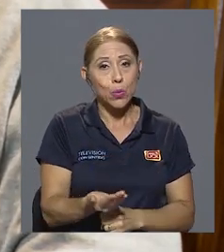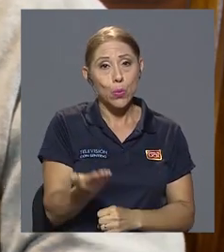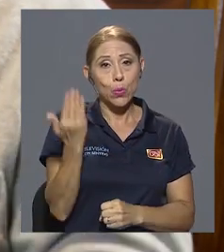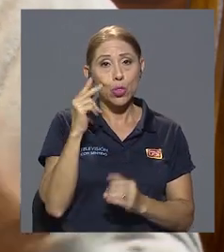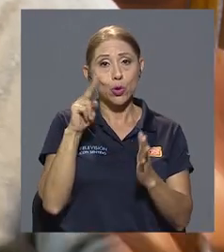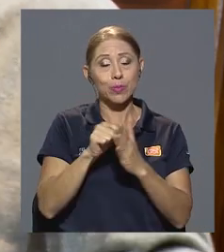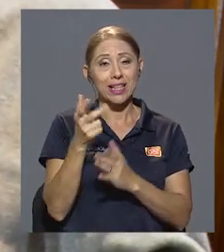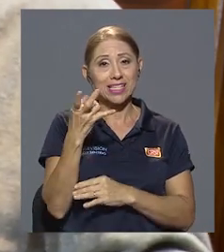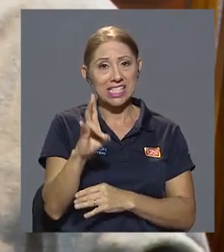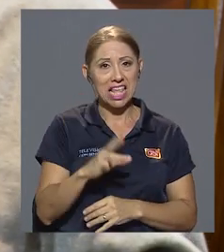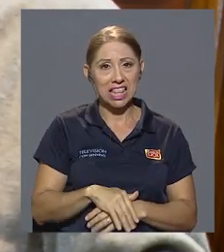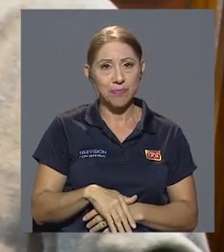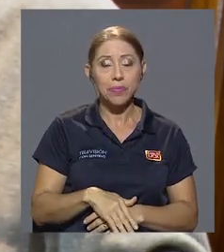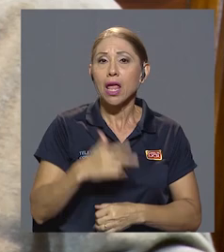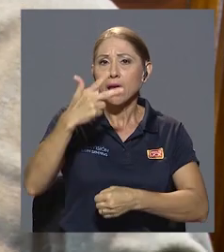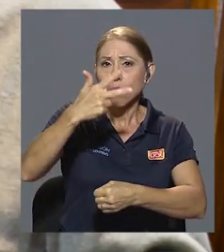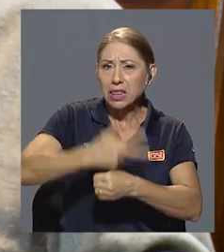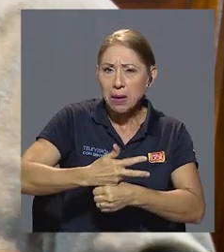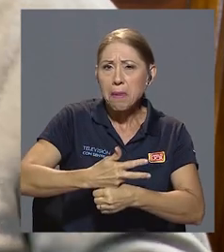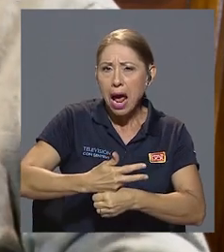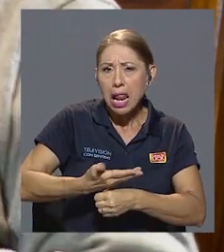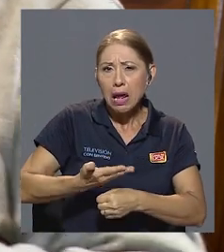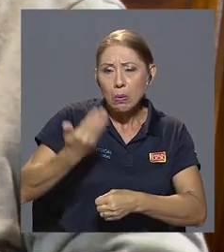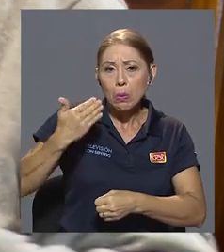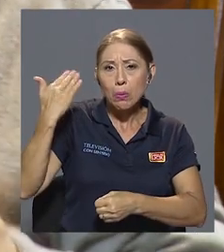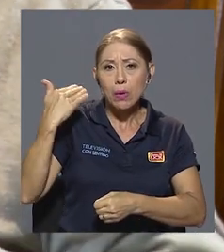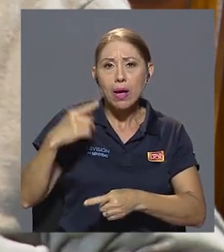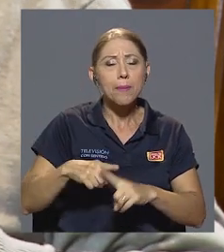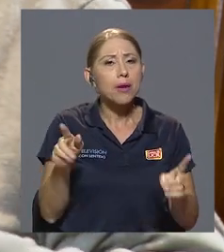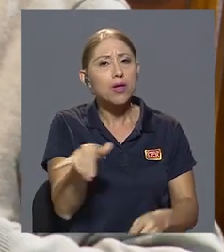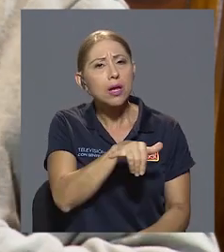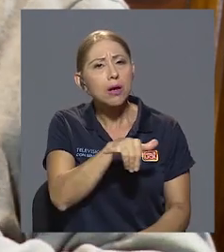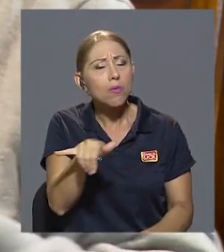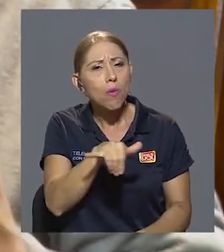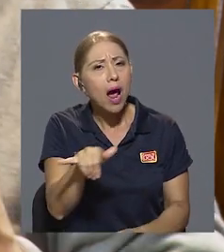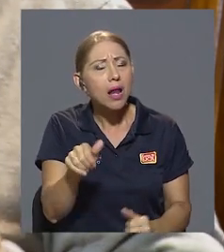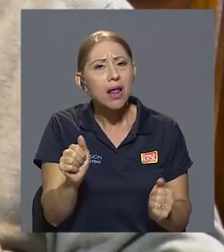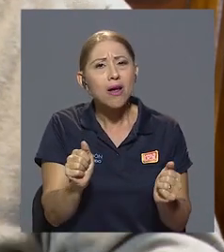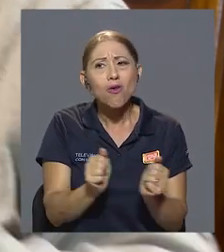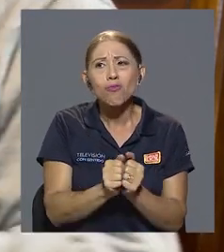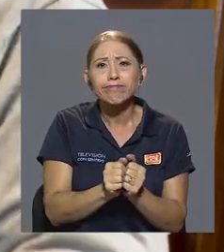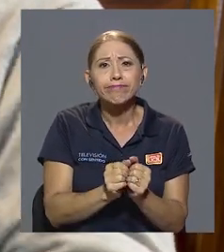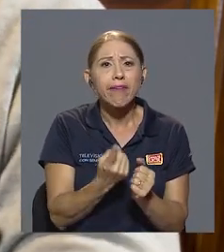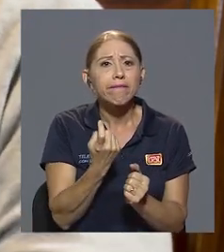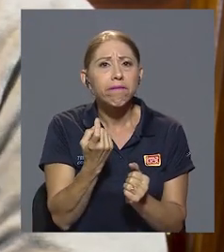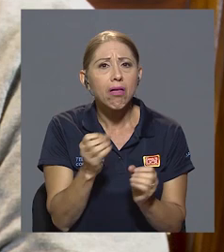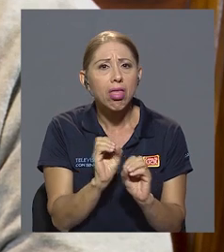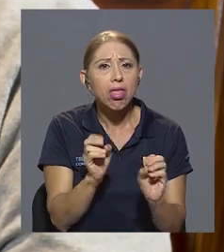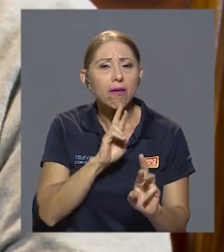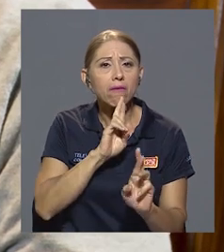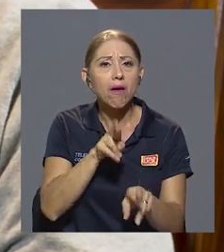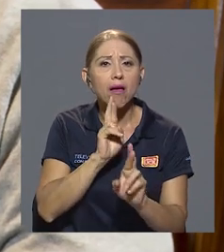en guatemala hace poco más pero igual con un con un enorme vacío de respuestas